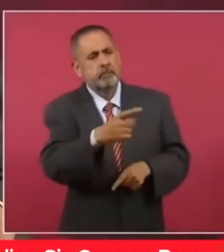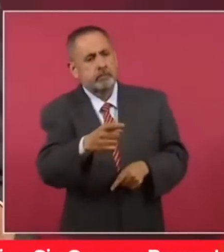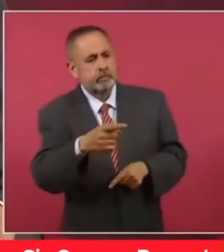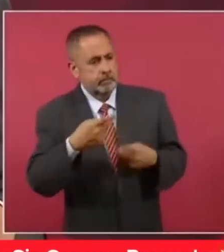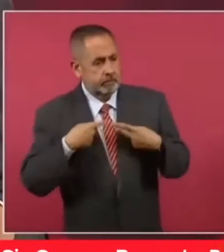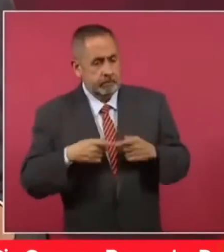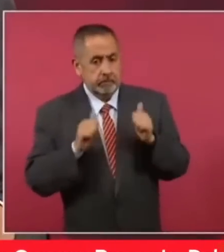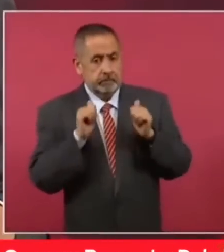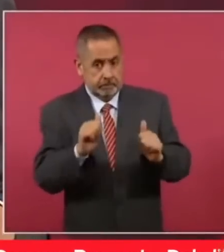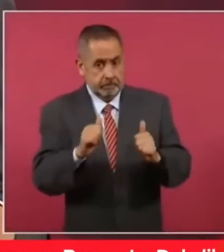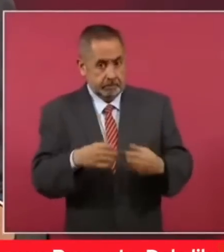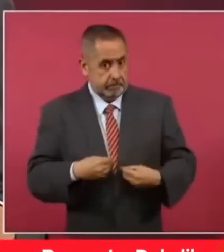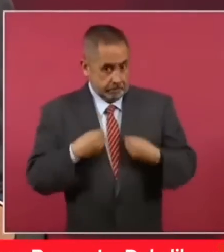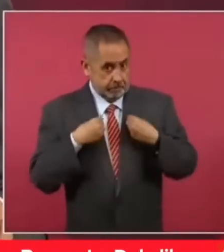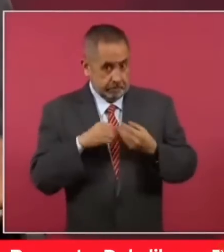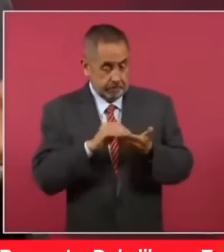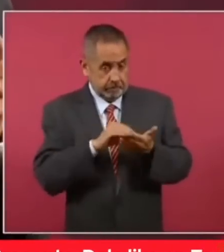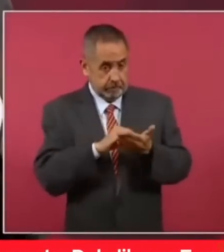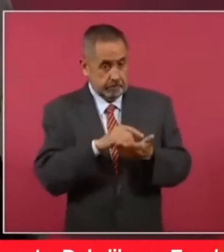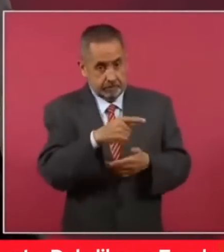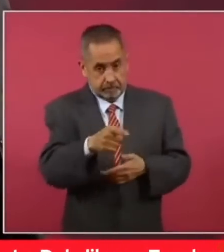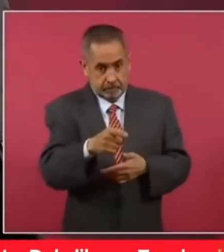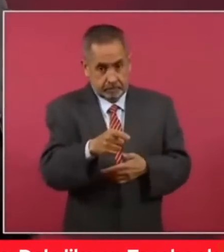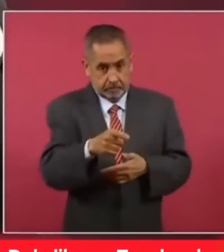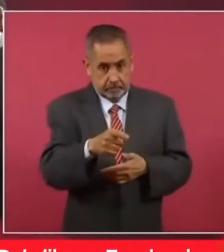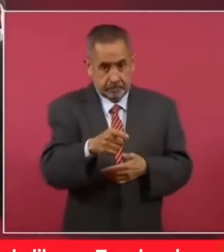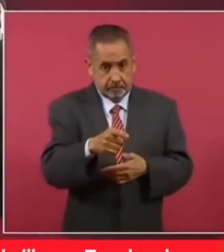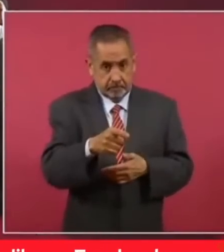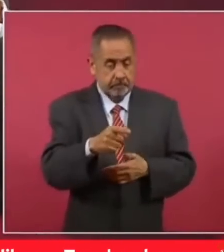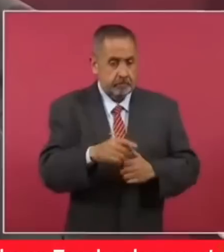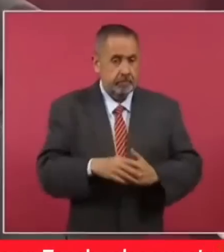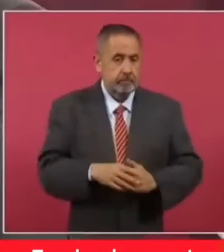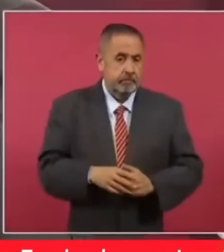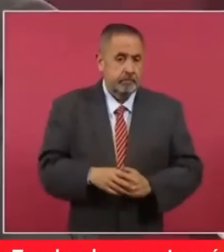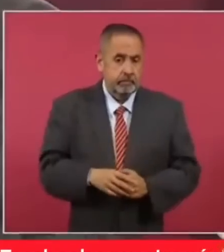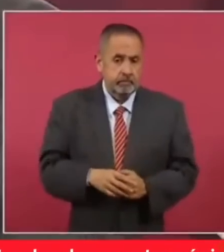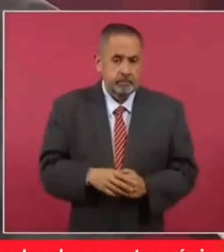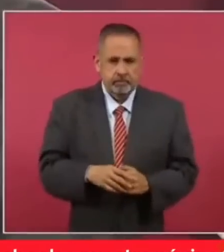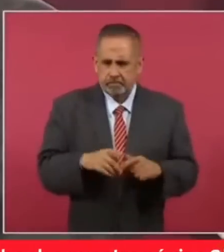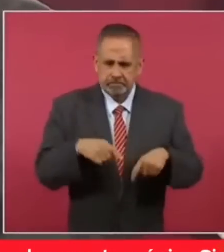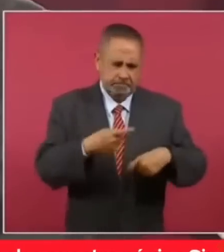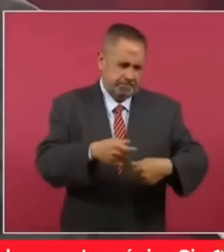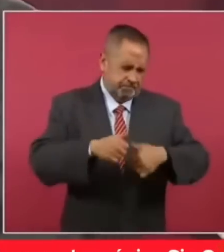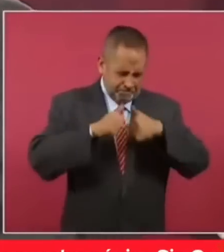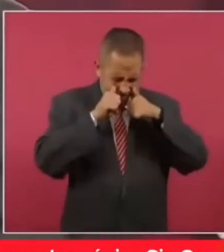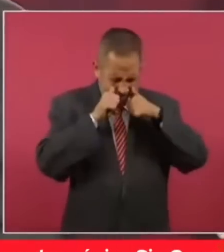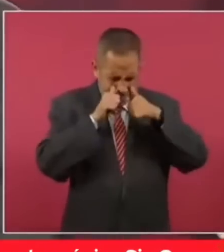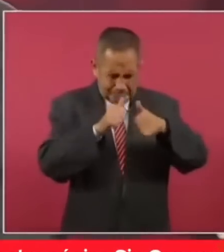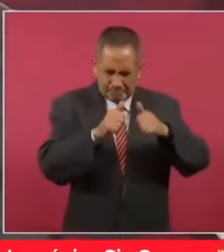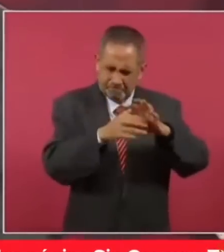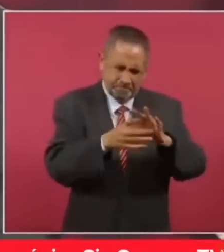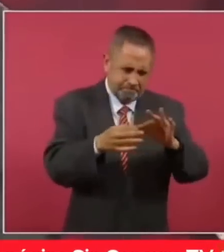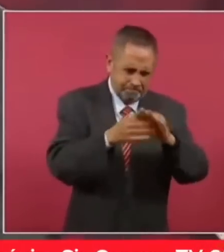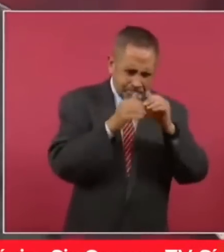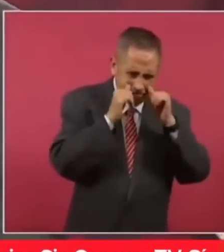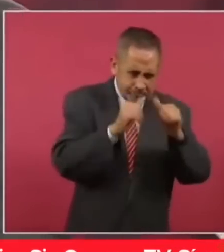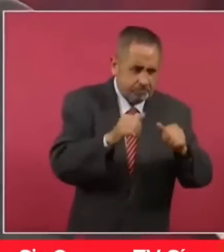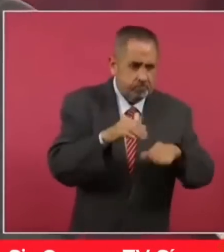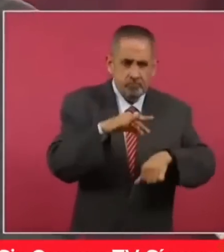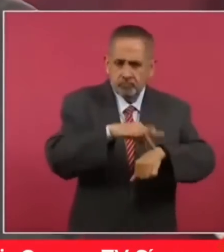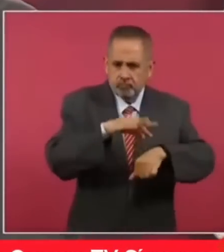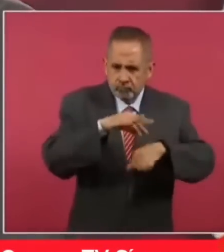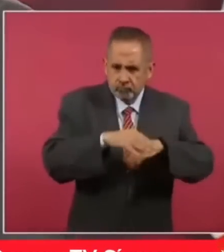sobrevivientes se les está dando una atención